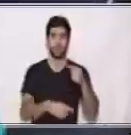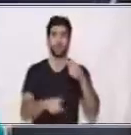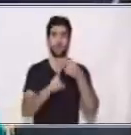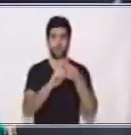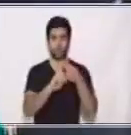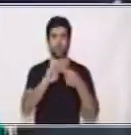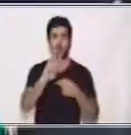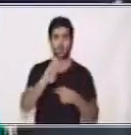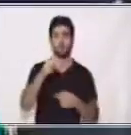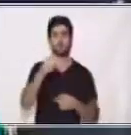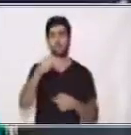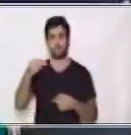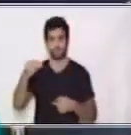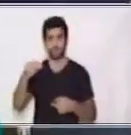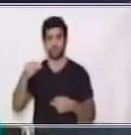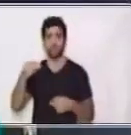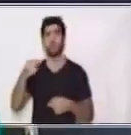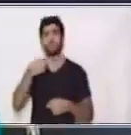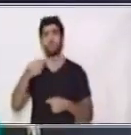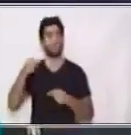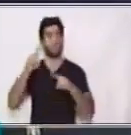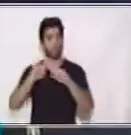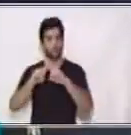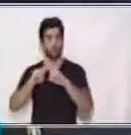igual a menos x